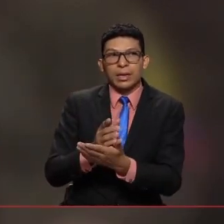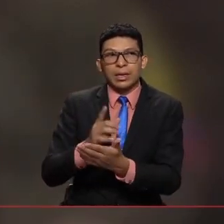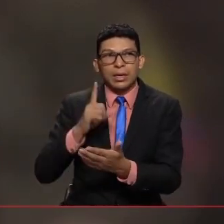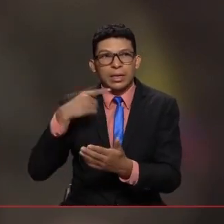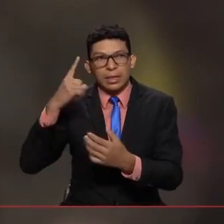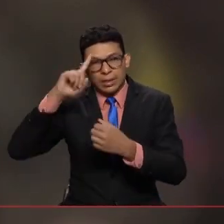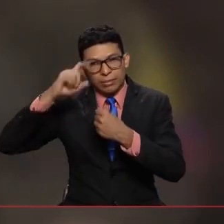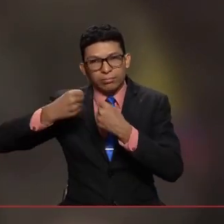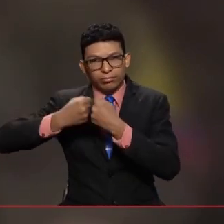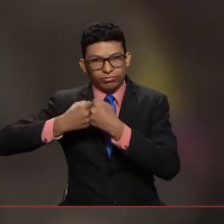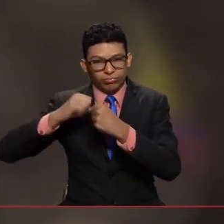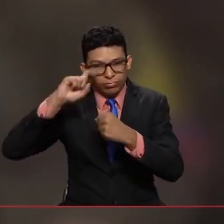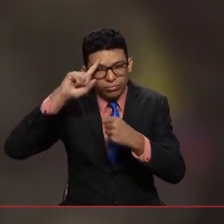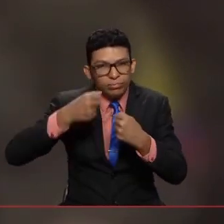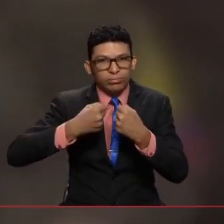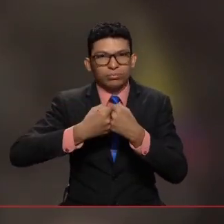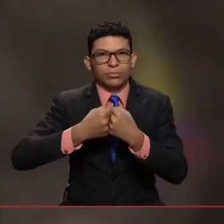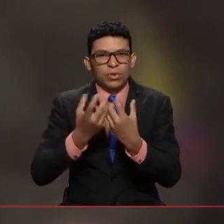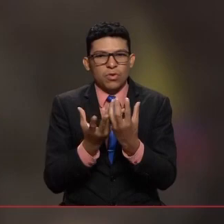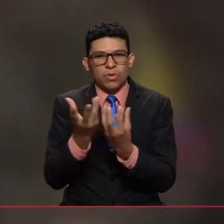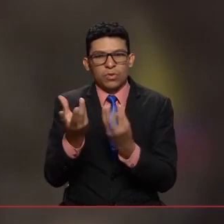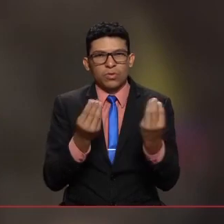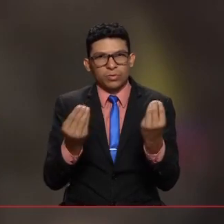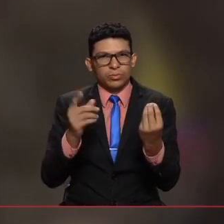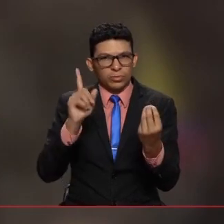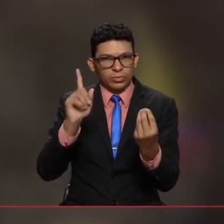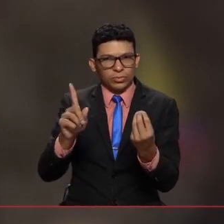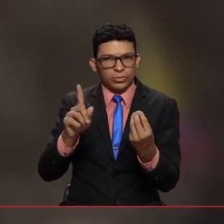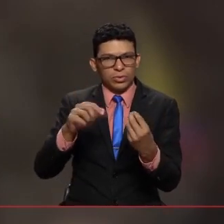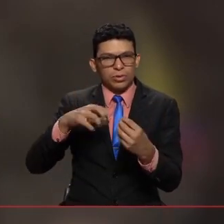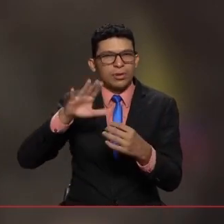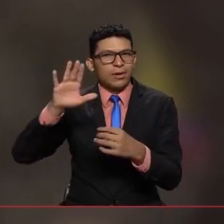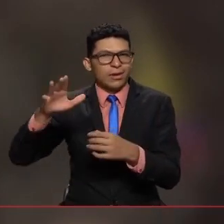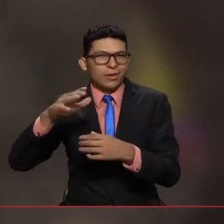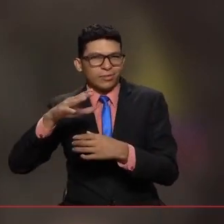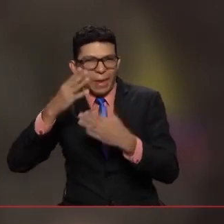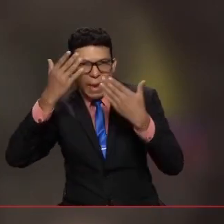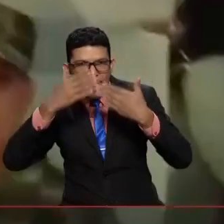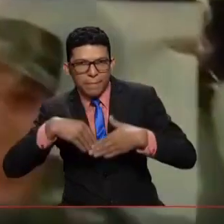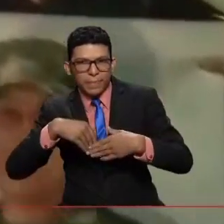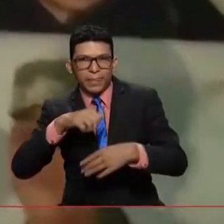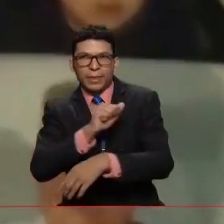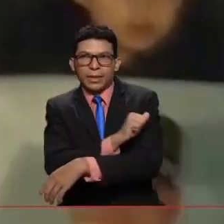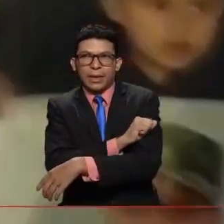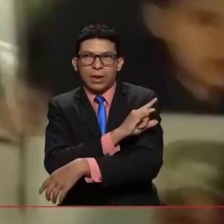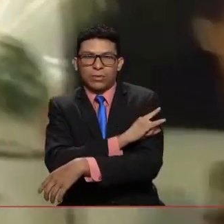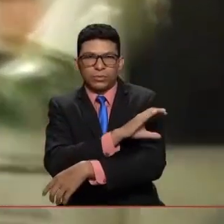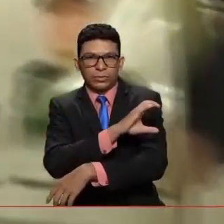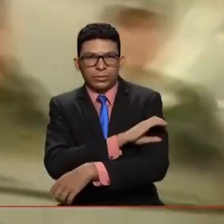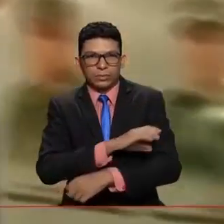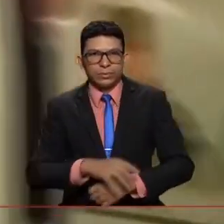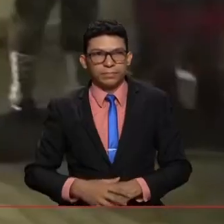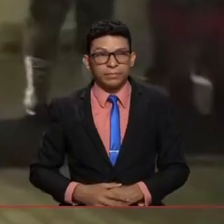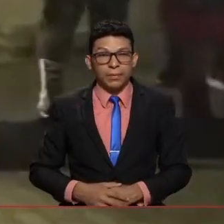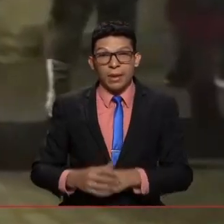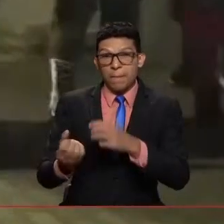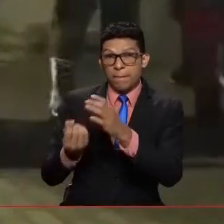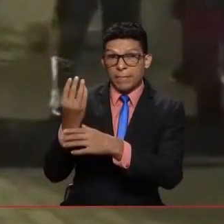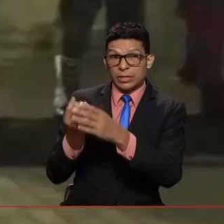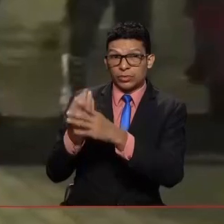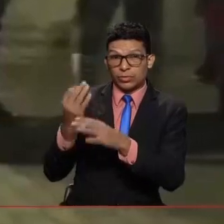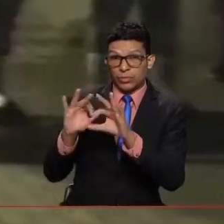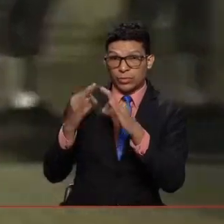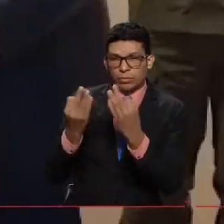de alianzas entre las fuerzas públicas y grupos paramilitares en el departamento de Nariño. Mientras tanto, en Pasto, los familiares de